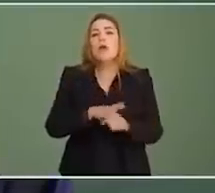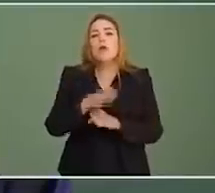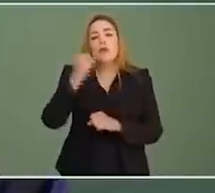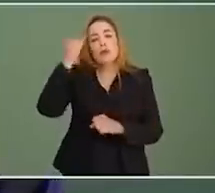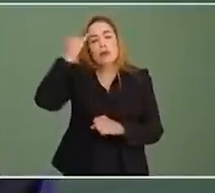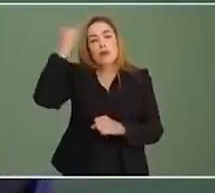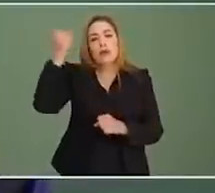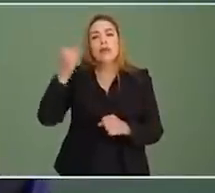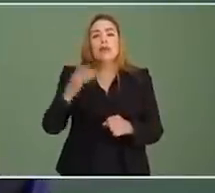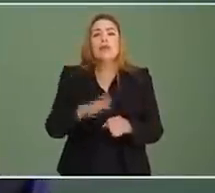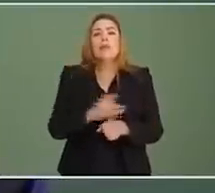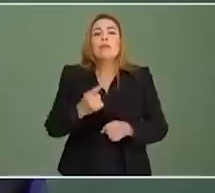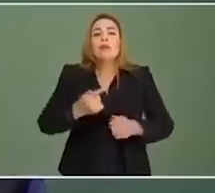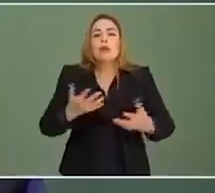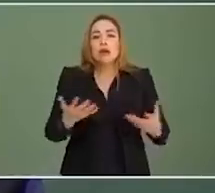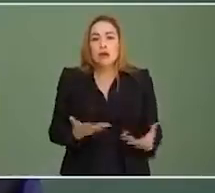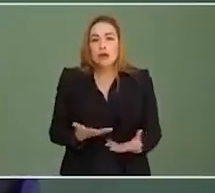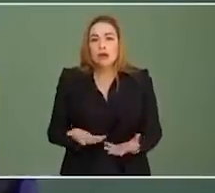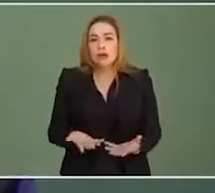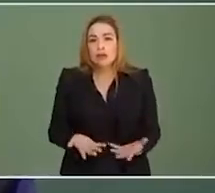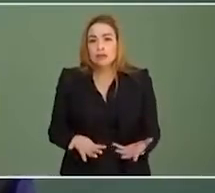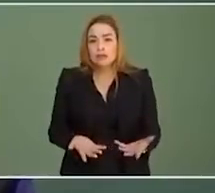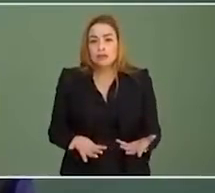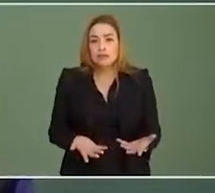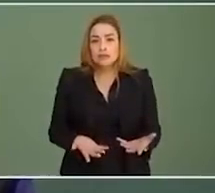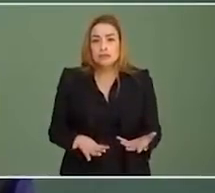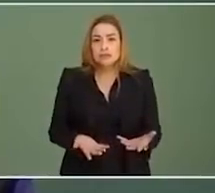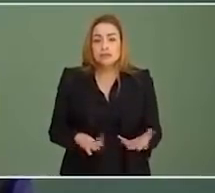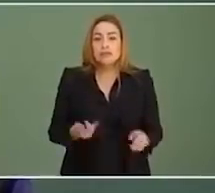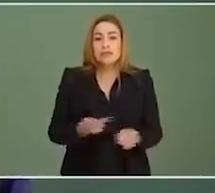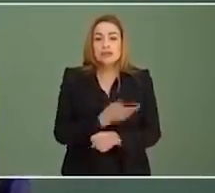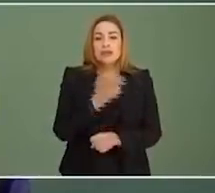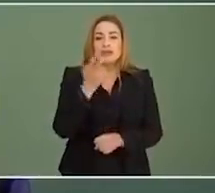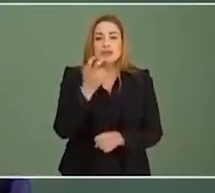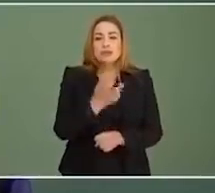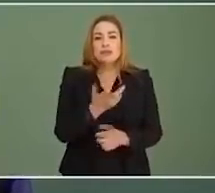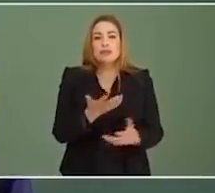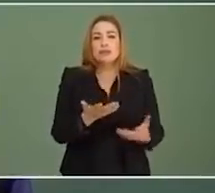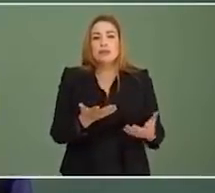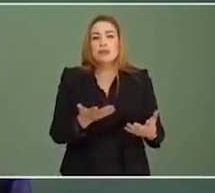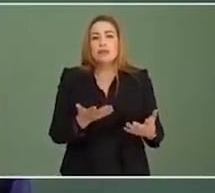este como yo esté horrendo crimen